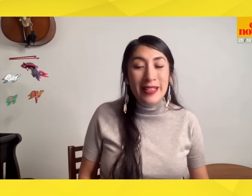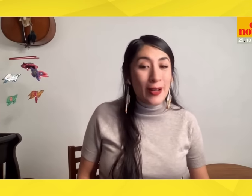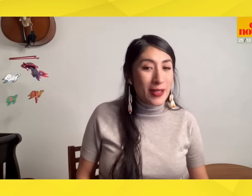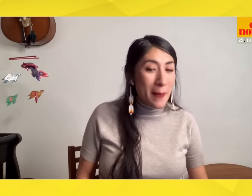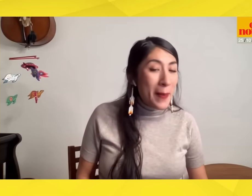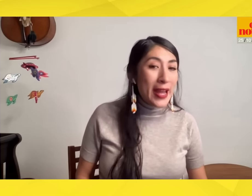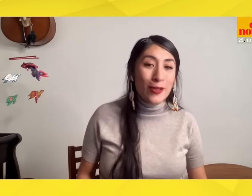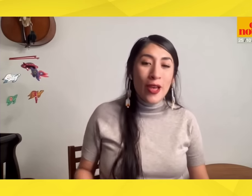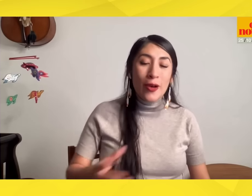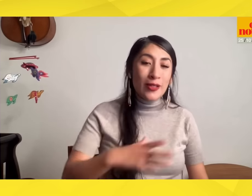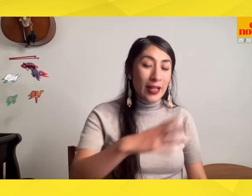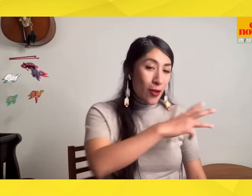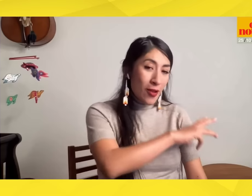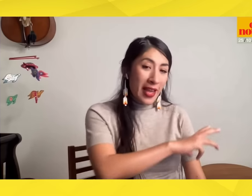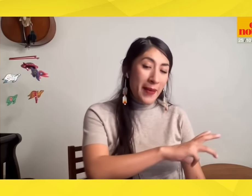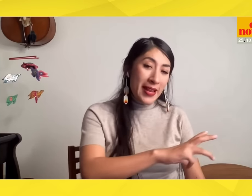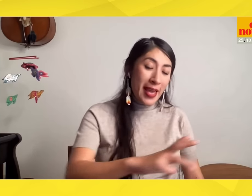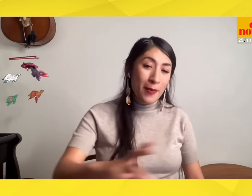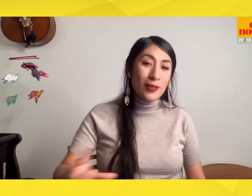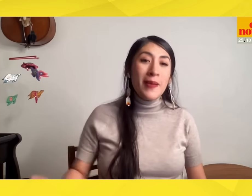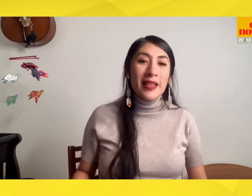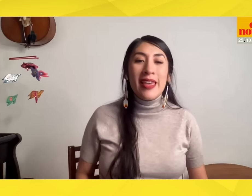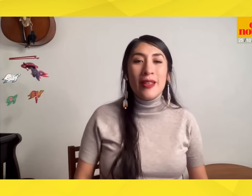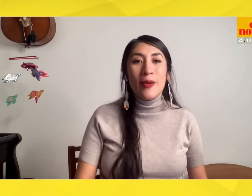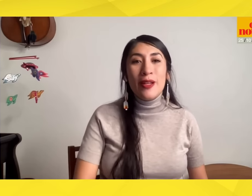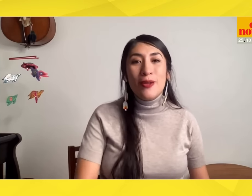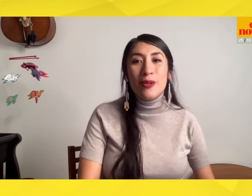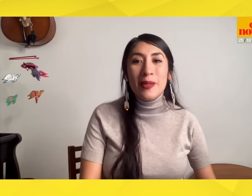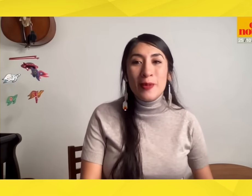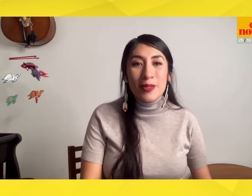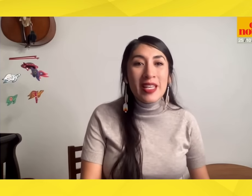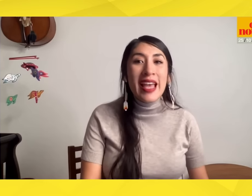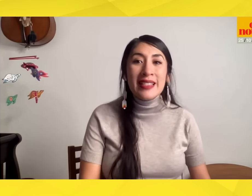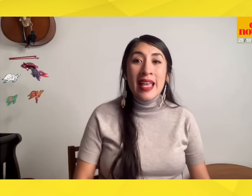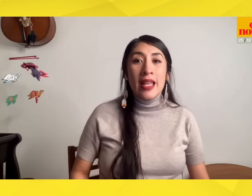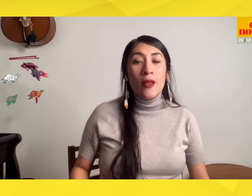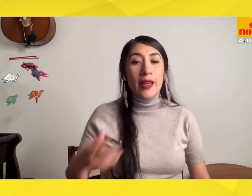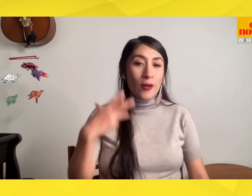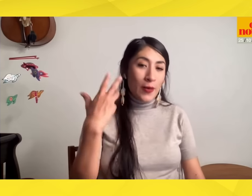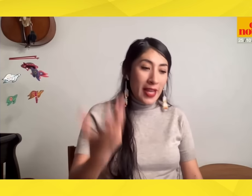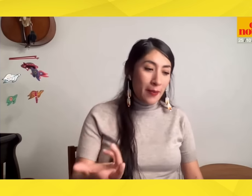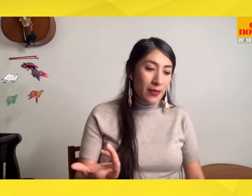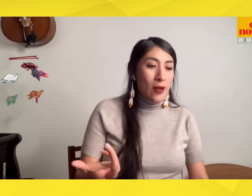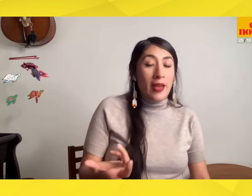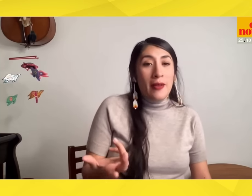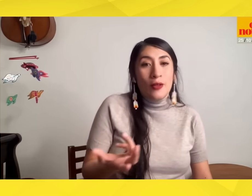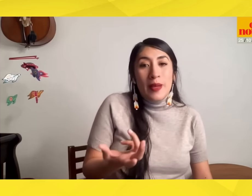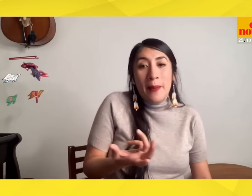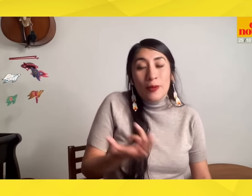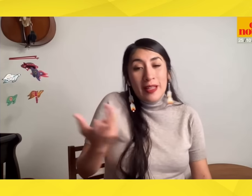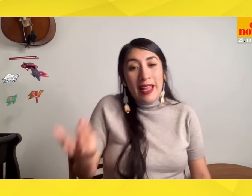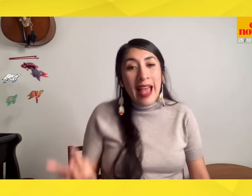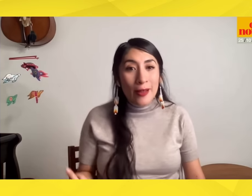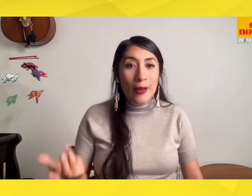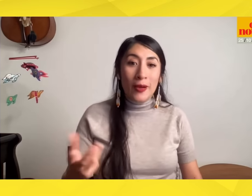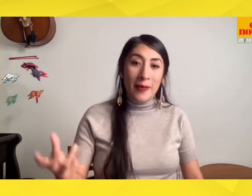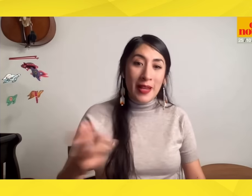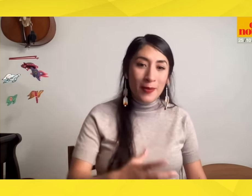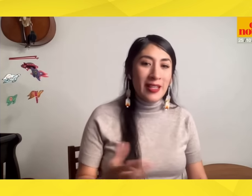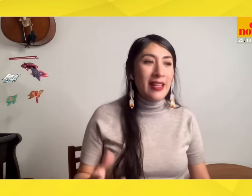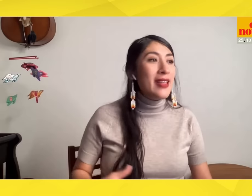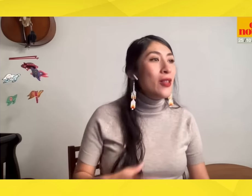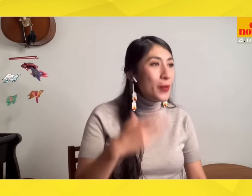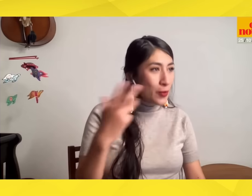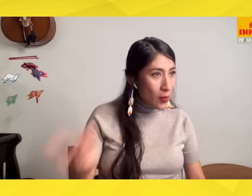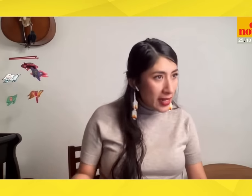reformas de los amparos o sea todo lo que veníamos debatiendo en los últimos días lo que nos veníamos de lo que nos veníamos enterando de lo que